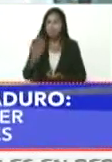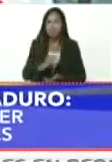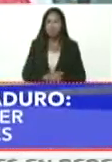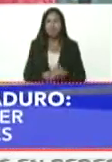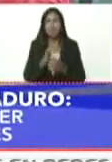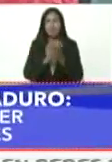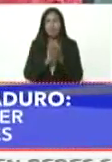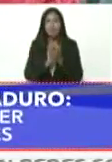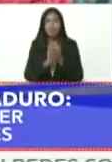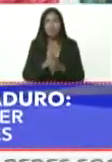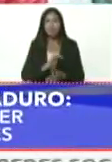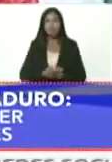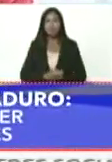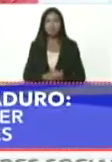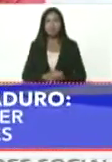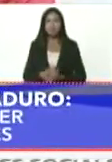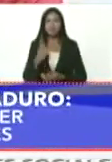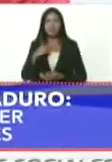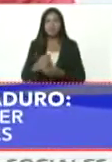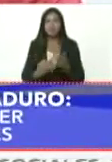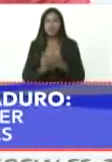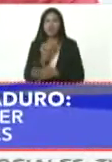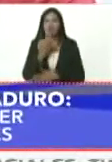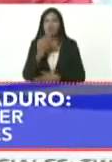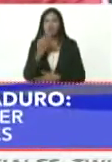camarada. Tenemos Fondemi.